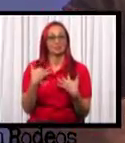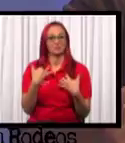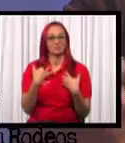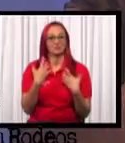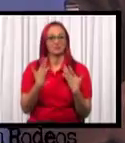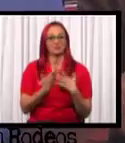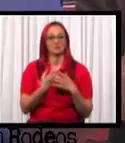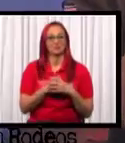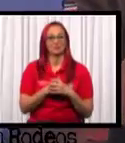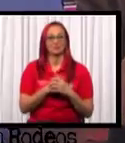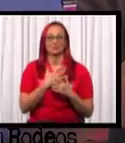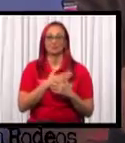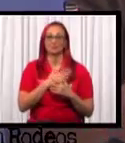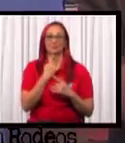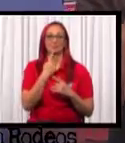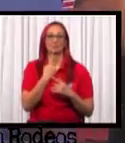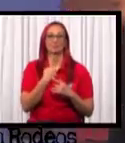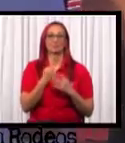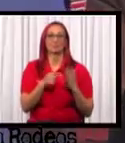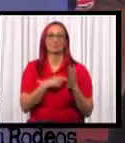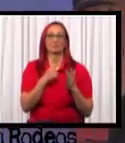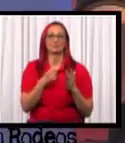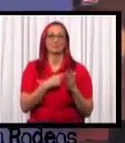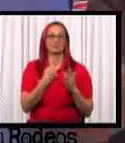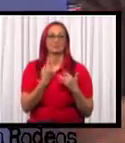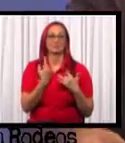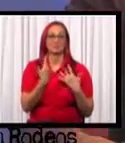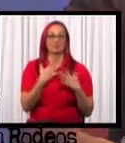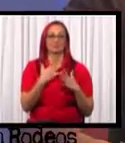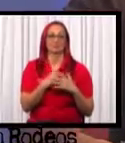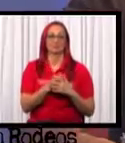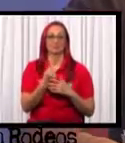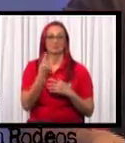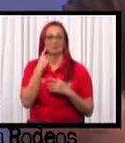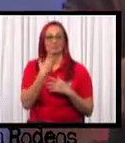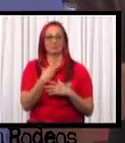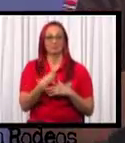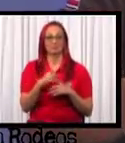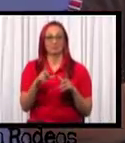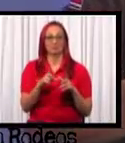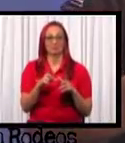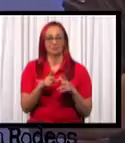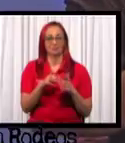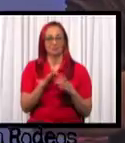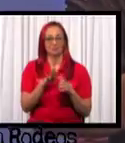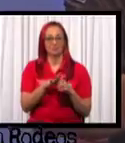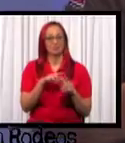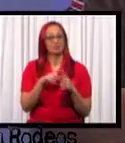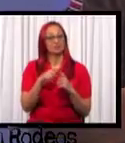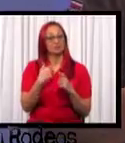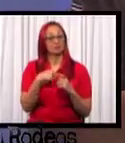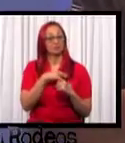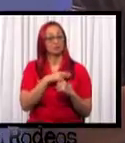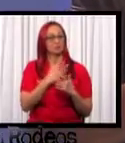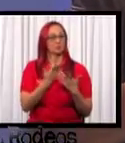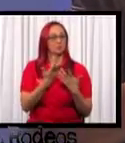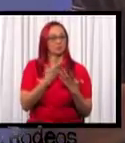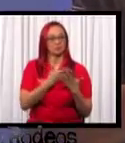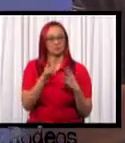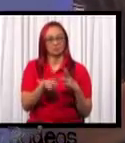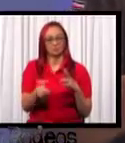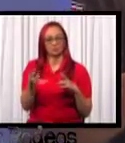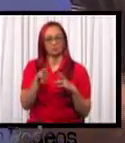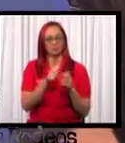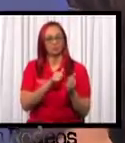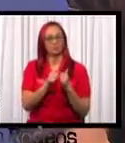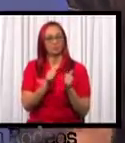discúlpeme lo que le voy a decir, pero a veces salarios hasta de hambre para efectos de sectores agrícolas, nos ponen a nosotros en una desventaja competitiva con estos